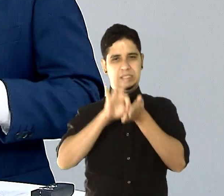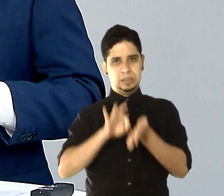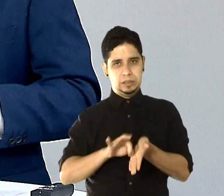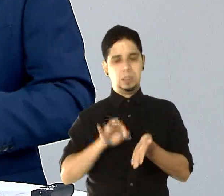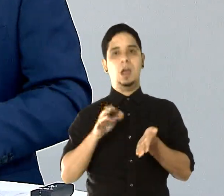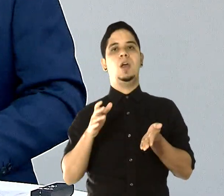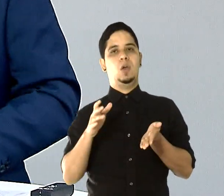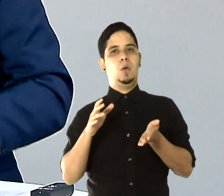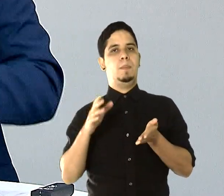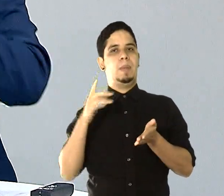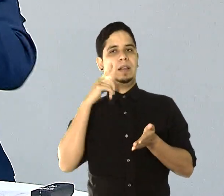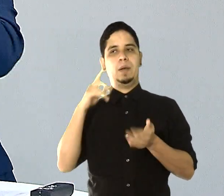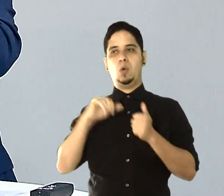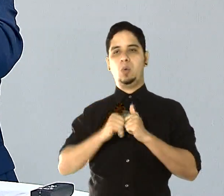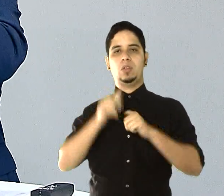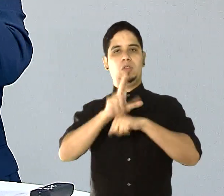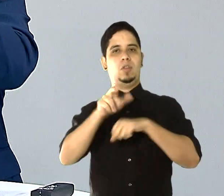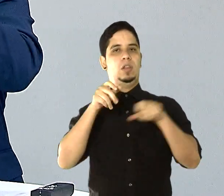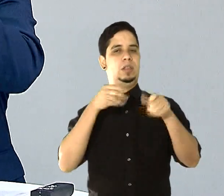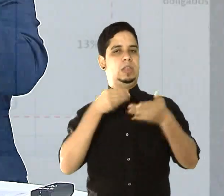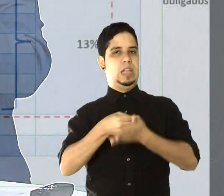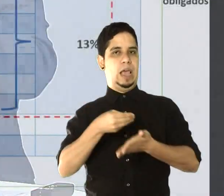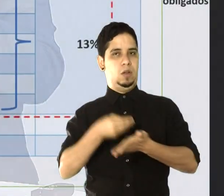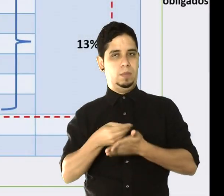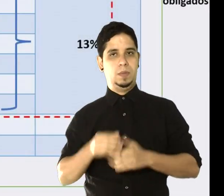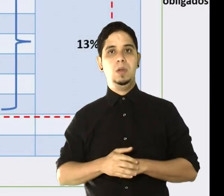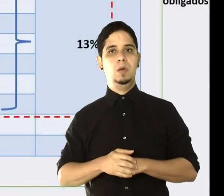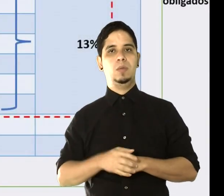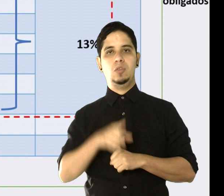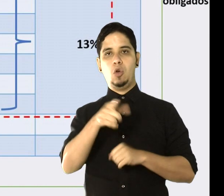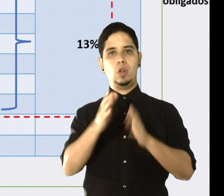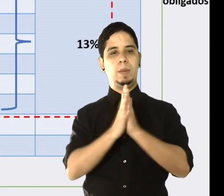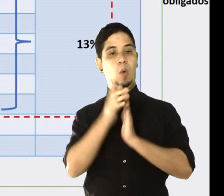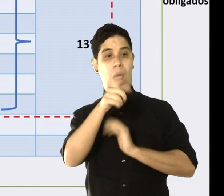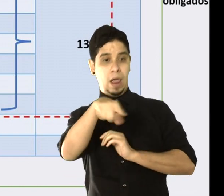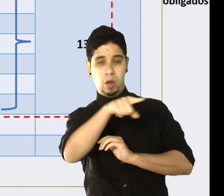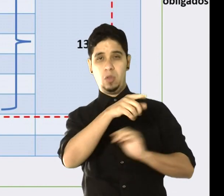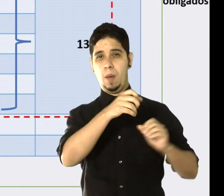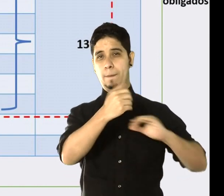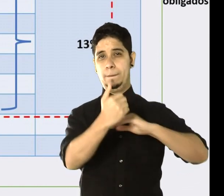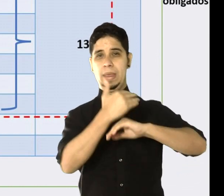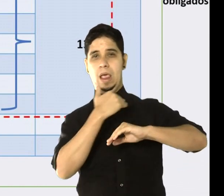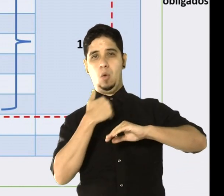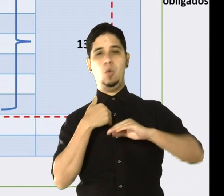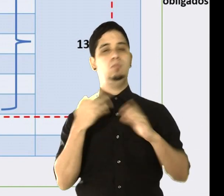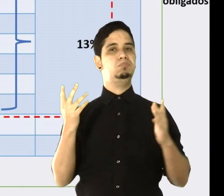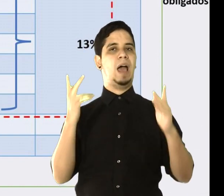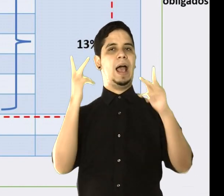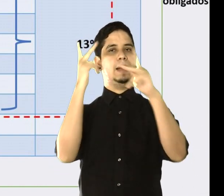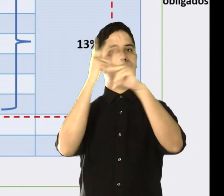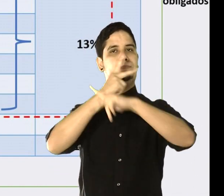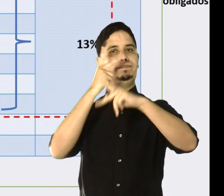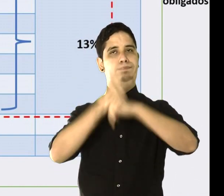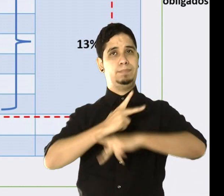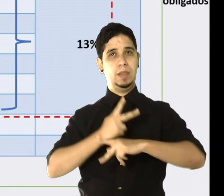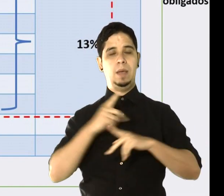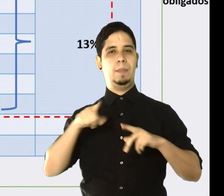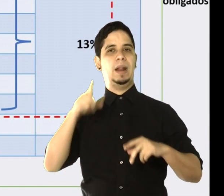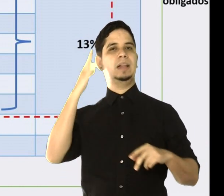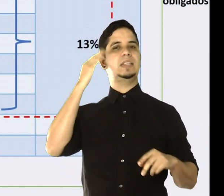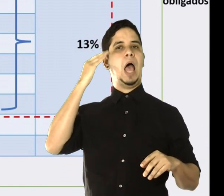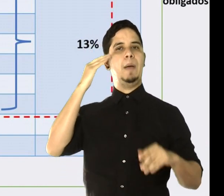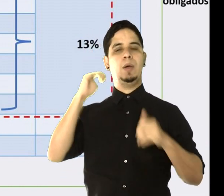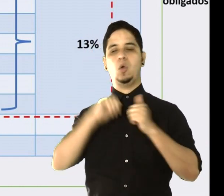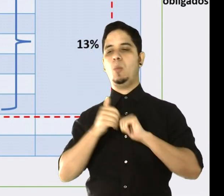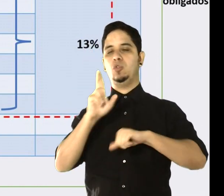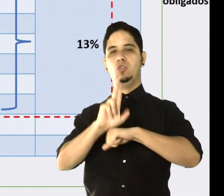una gráfica, que la tenemos aquí, para poder ustedes tener una idea de cómo se divide o se distribuye este dinero y cuáles